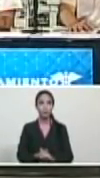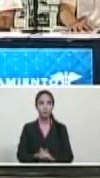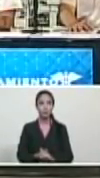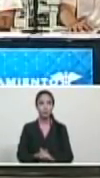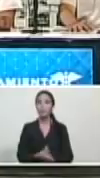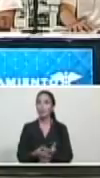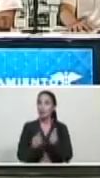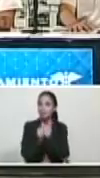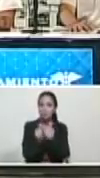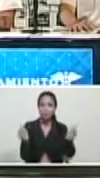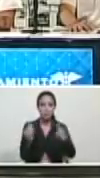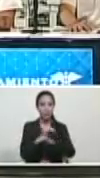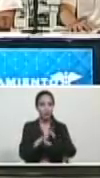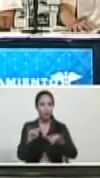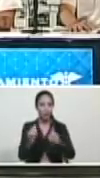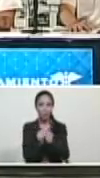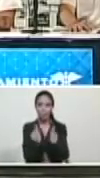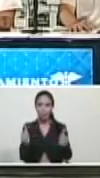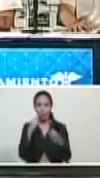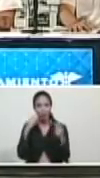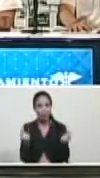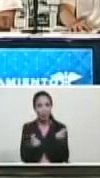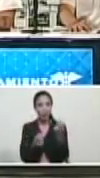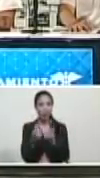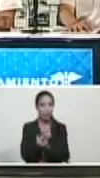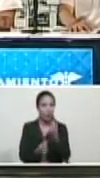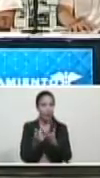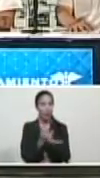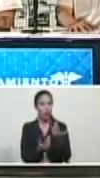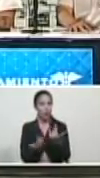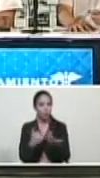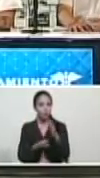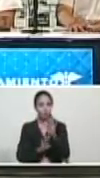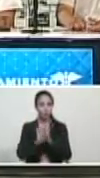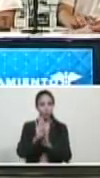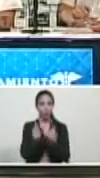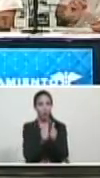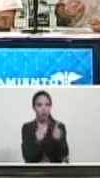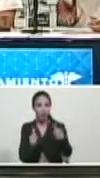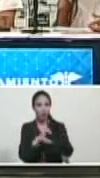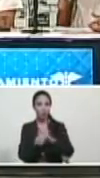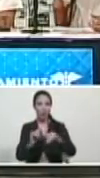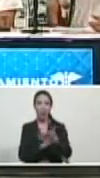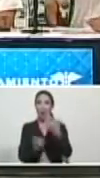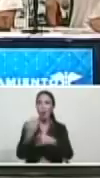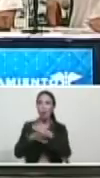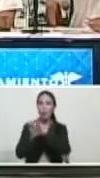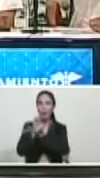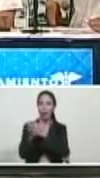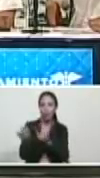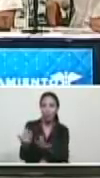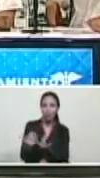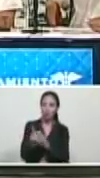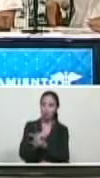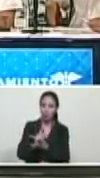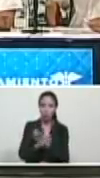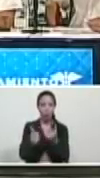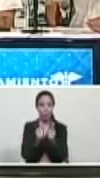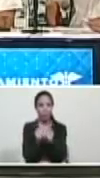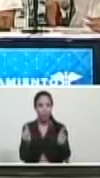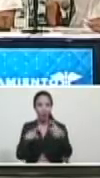independizar al país de principios activos y engranar esta maquinaria. Tenemos una tremenda maquinaria